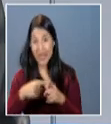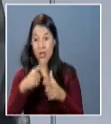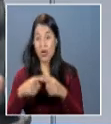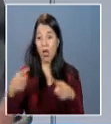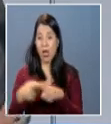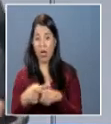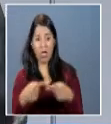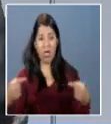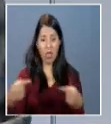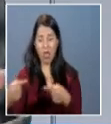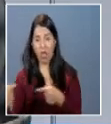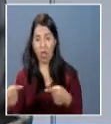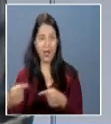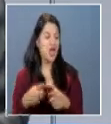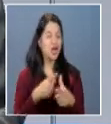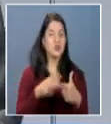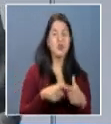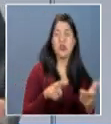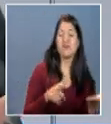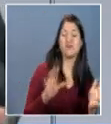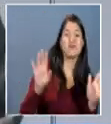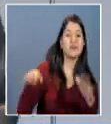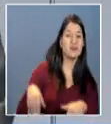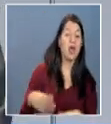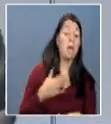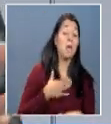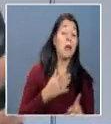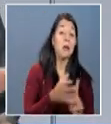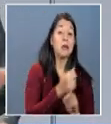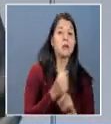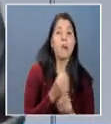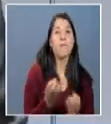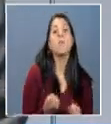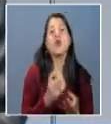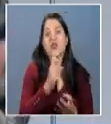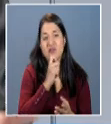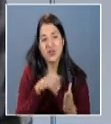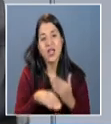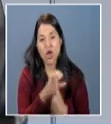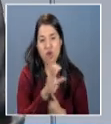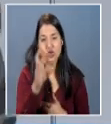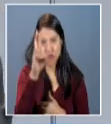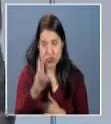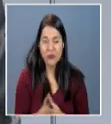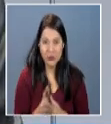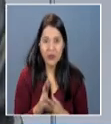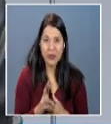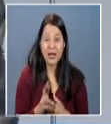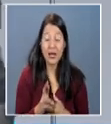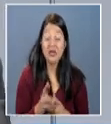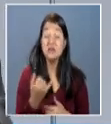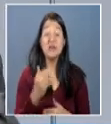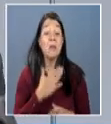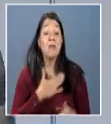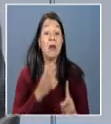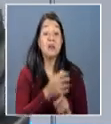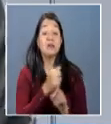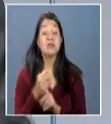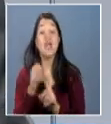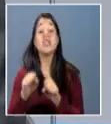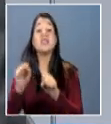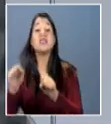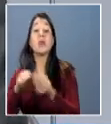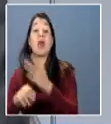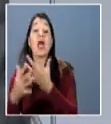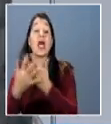los delincuentes, porque los delincuentes dicen, mire, aunque a mí me atrapen, que eso es dificilísimo en Costa Rica, la impunidad es altísima, aunque a mí me atrapen, el sistema penitenciario